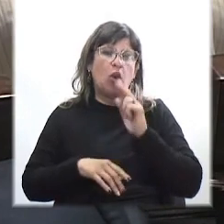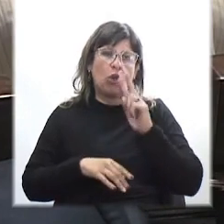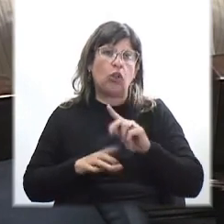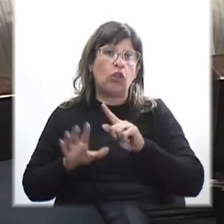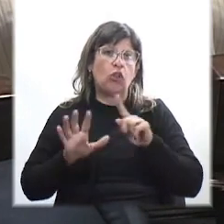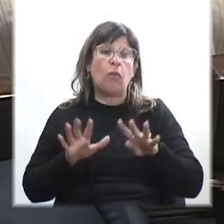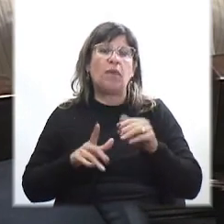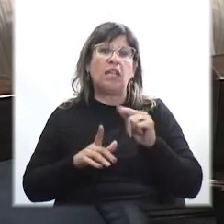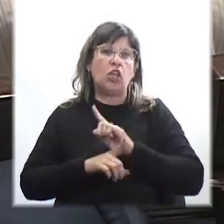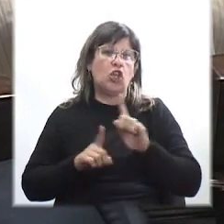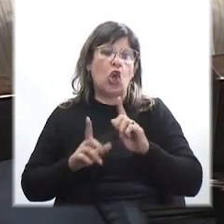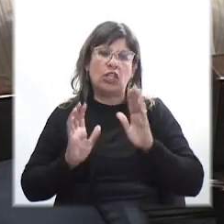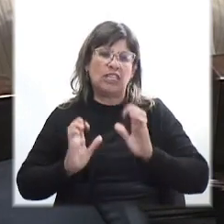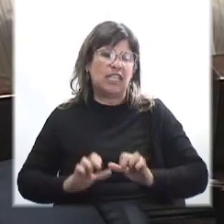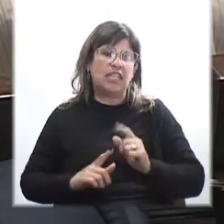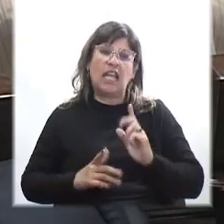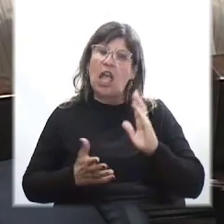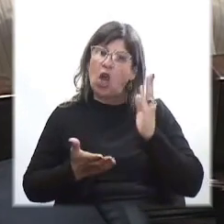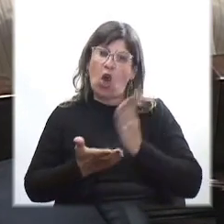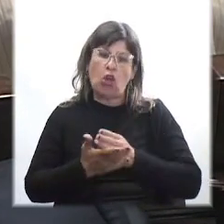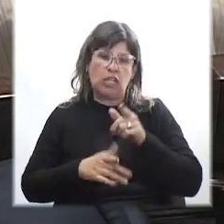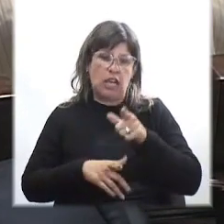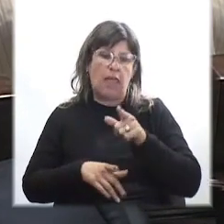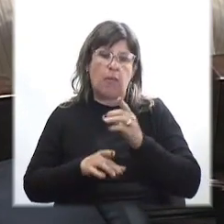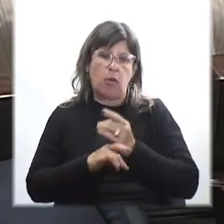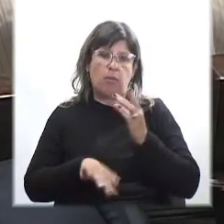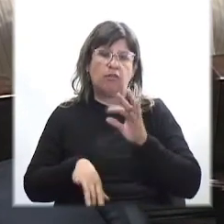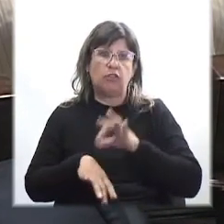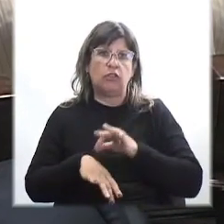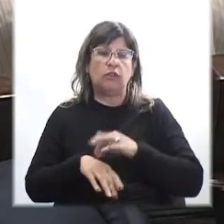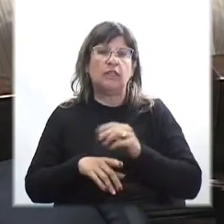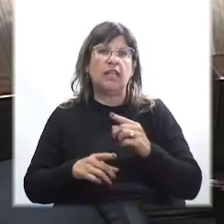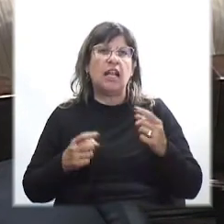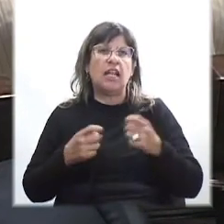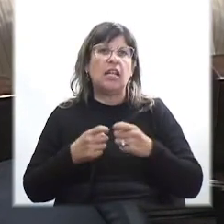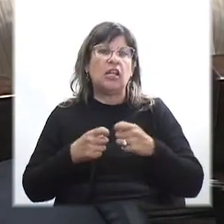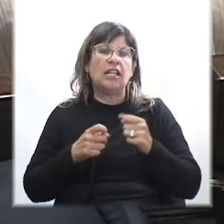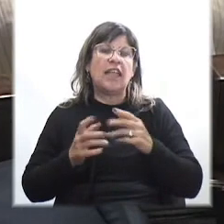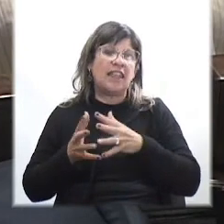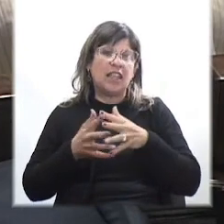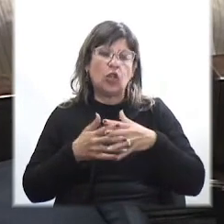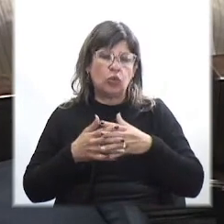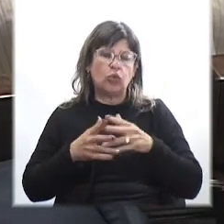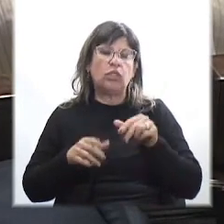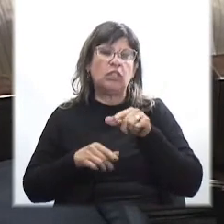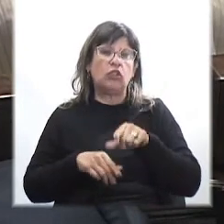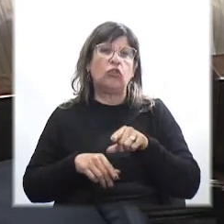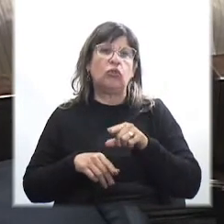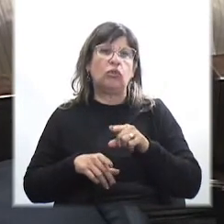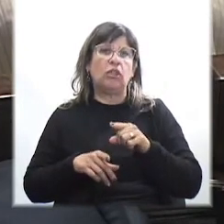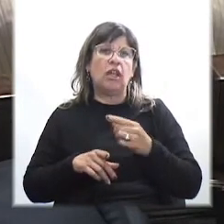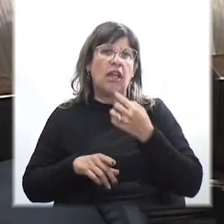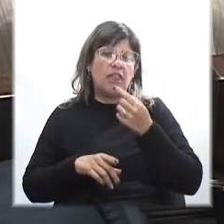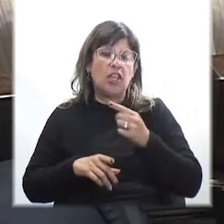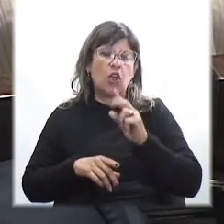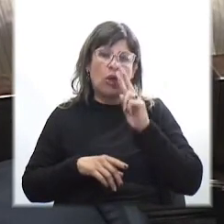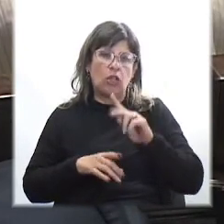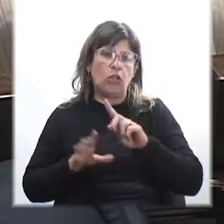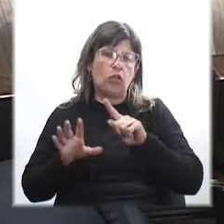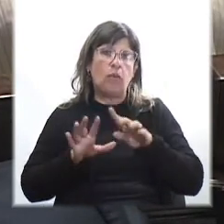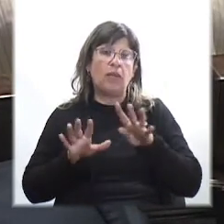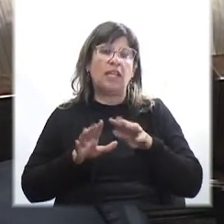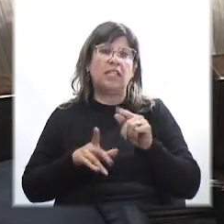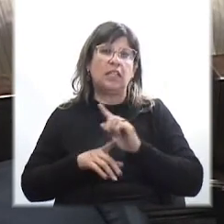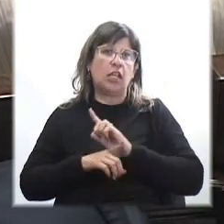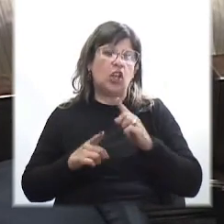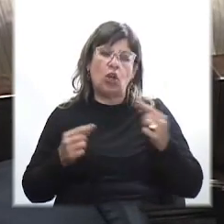que no es ética y se debe ser condenada por la profesión médica. La Asociación Médica de Estados Unidos reafirmó en 2019 en